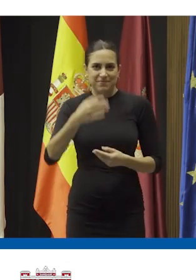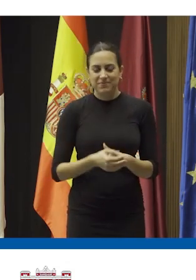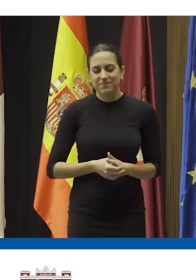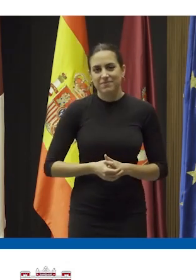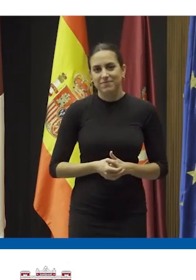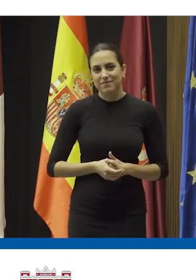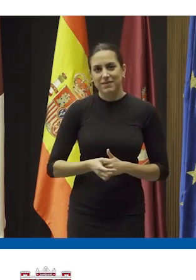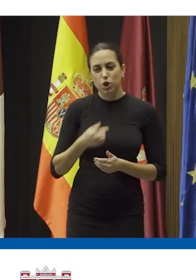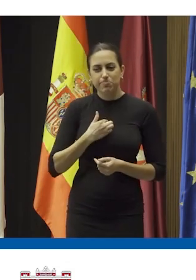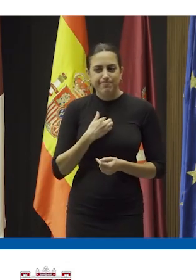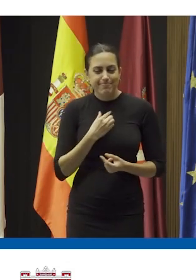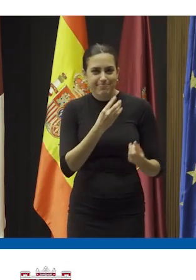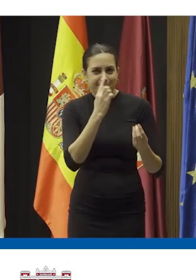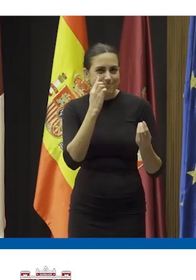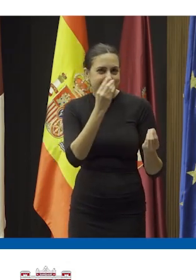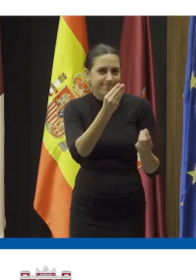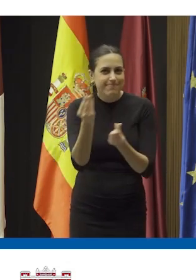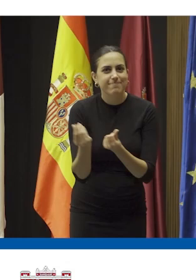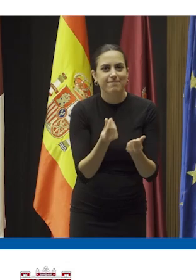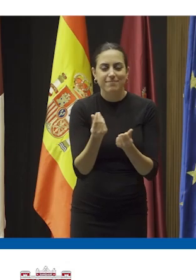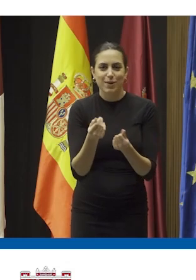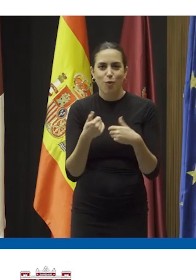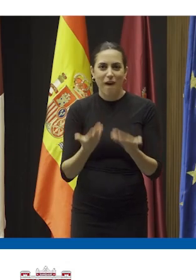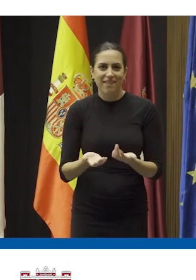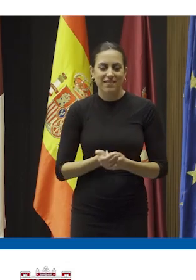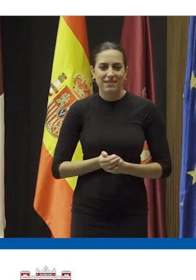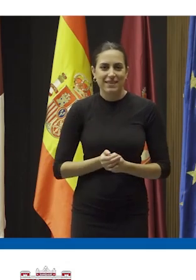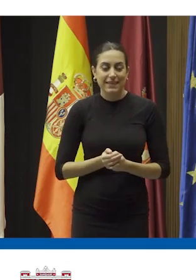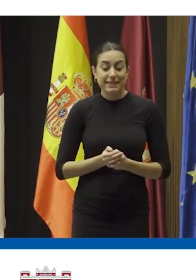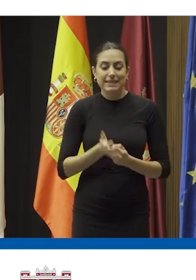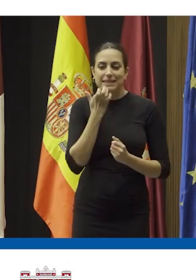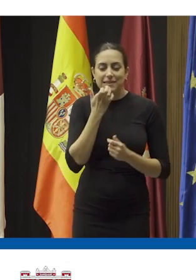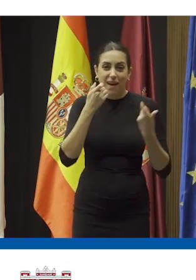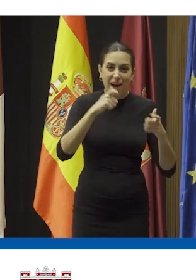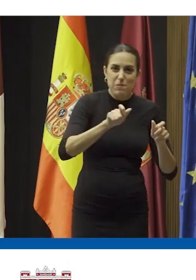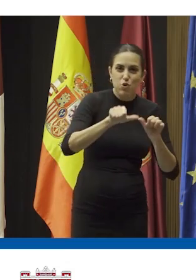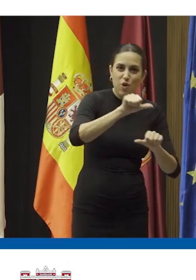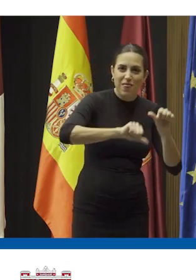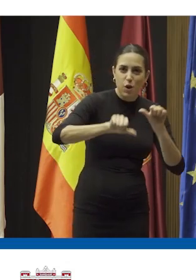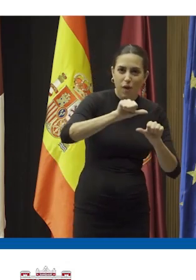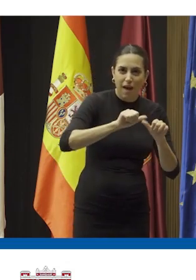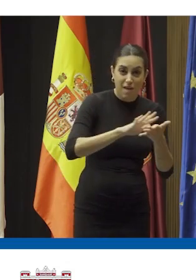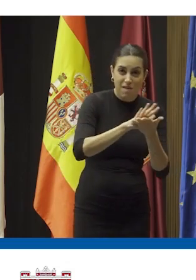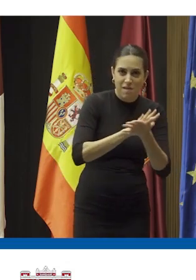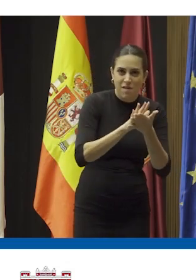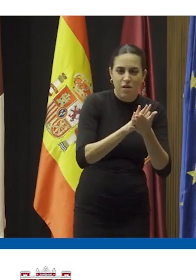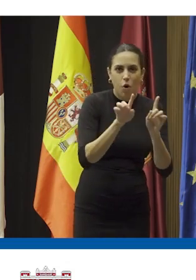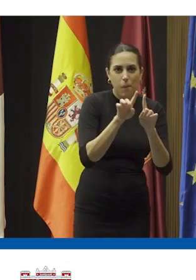Lo que a mí me da la sensación es que en cirugía se ha avanzado